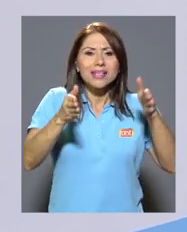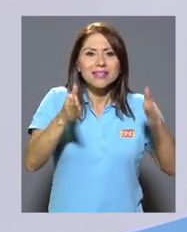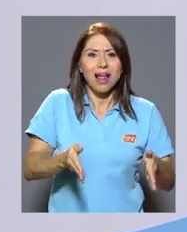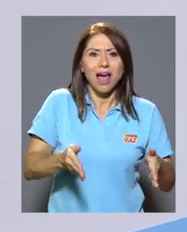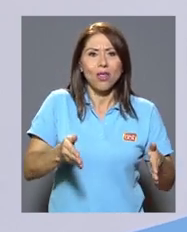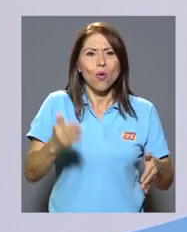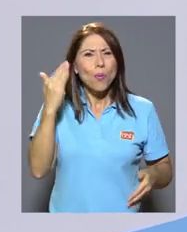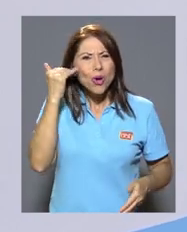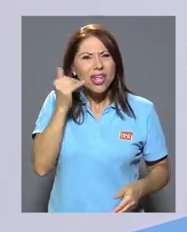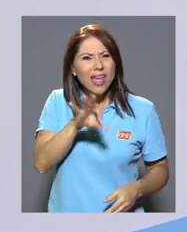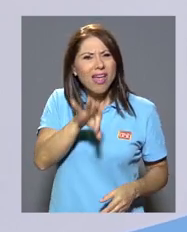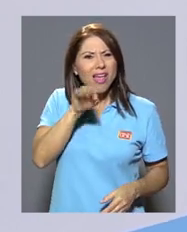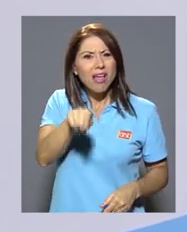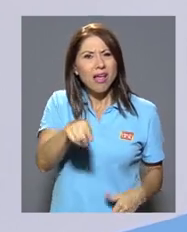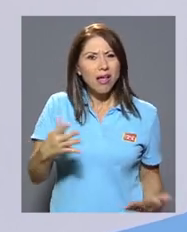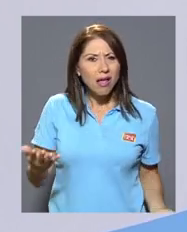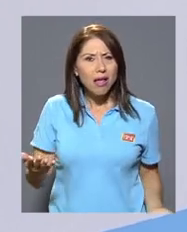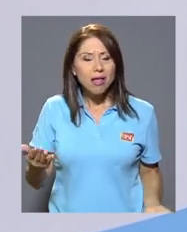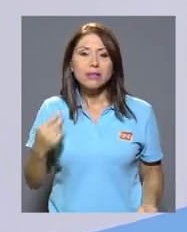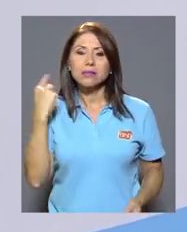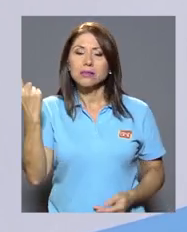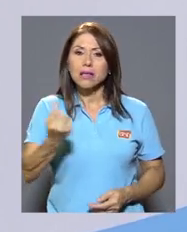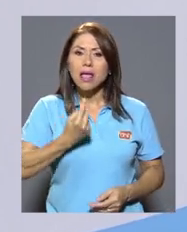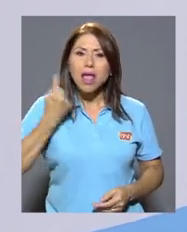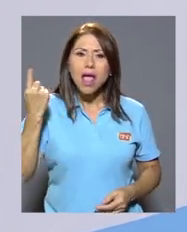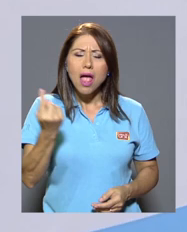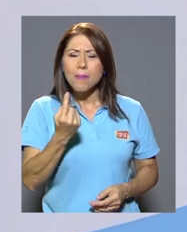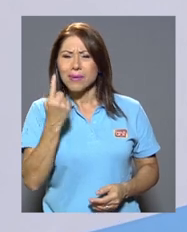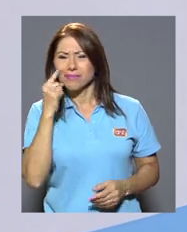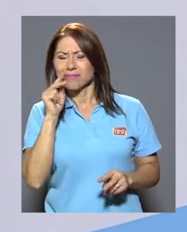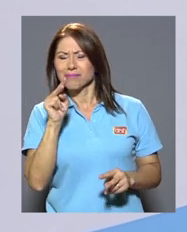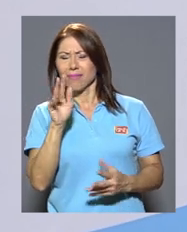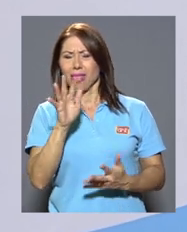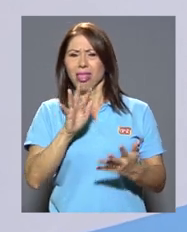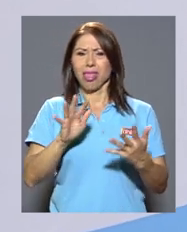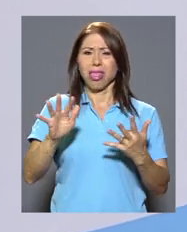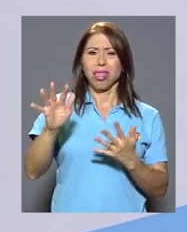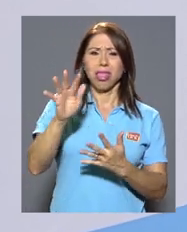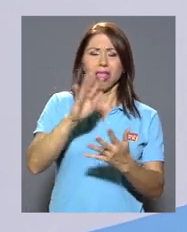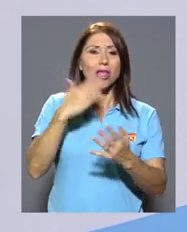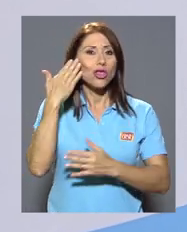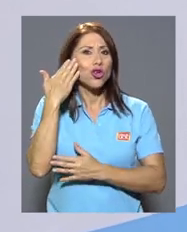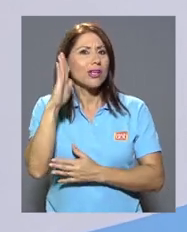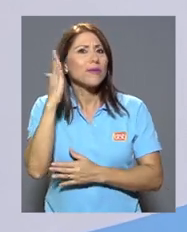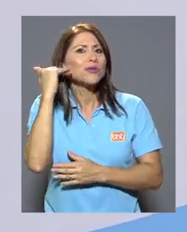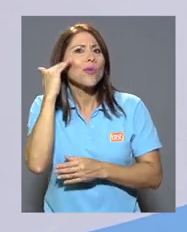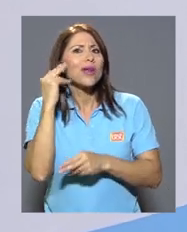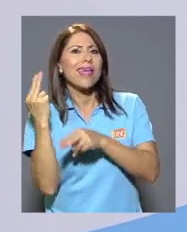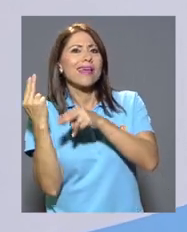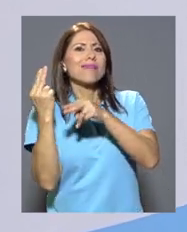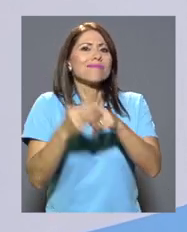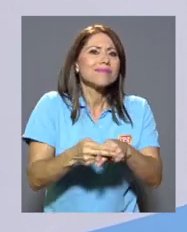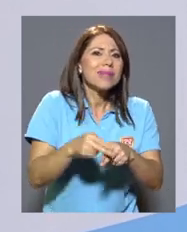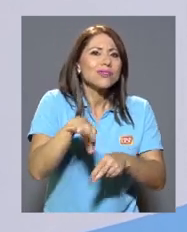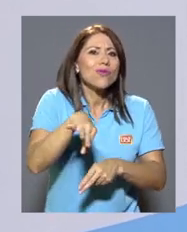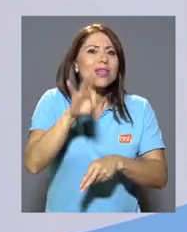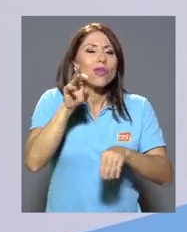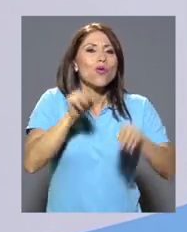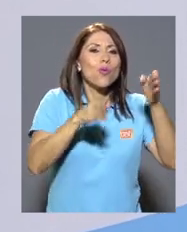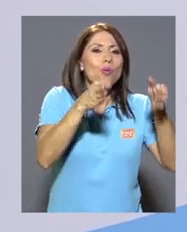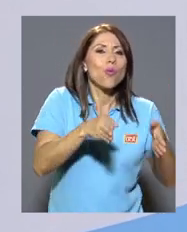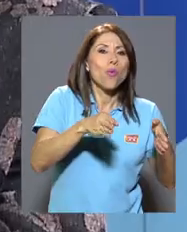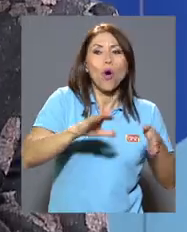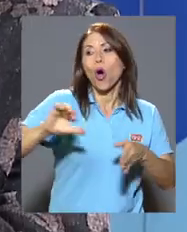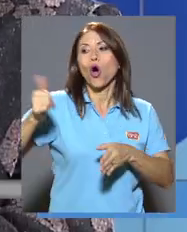siempre nos encontramos ante una nebulosa no sabemos por qué el intelecto y por qué otros fueron excluidos o